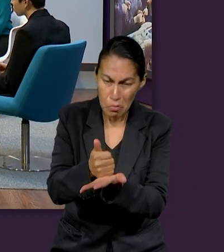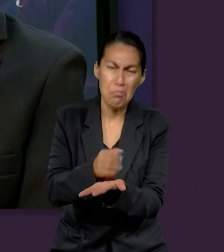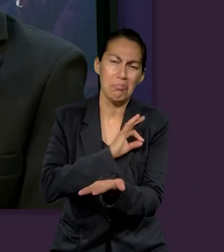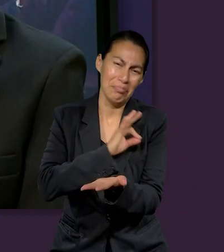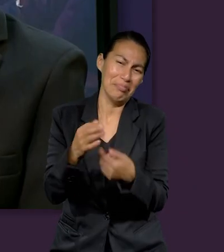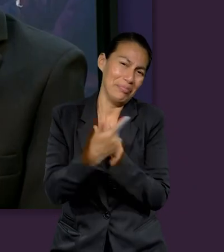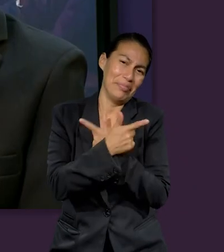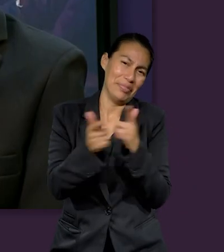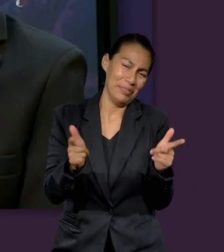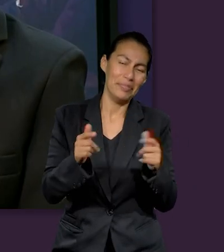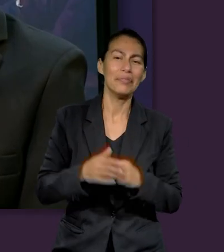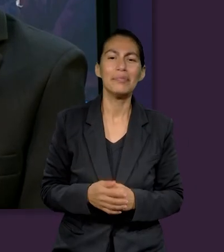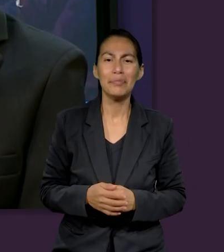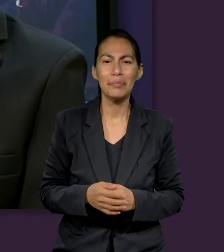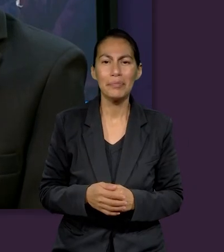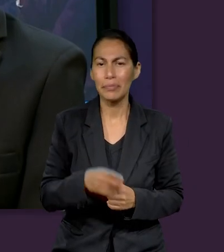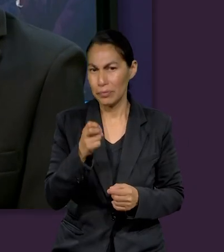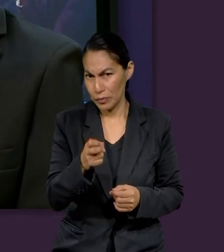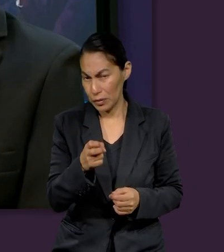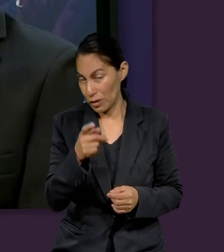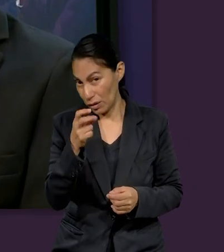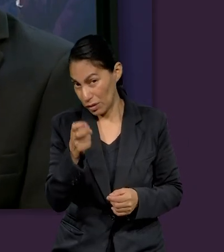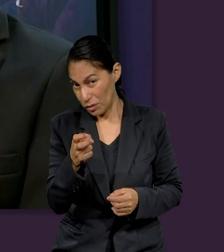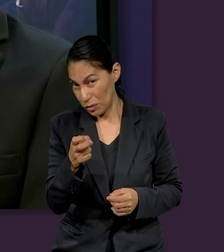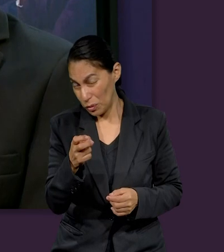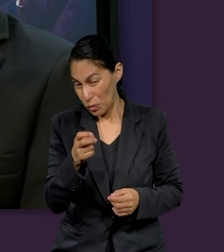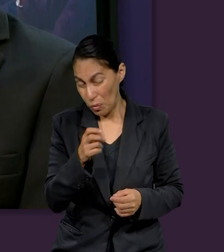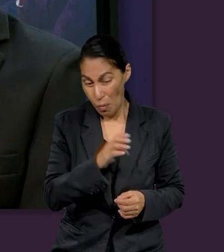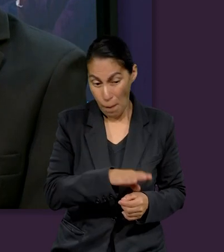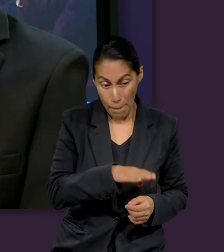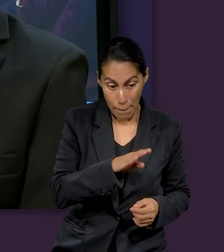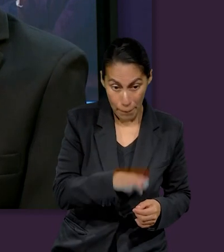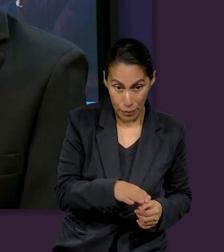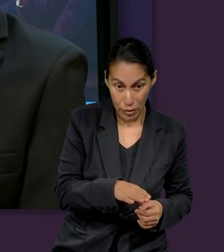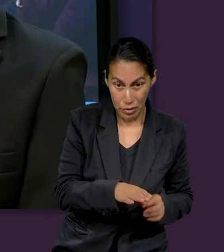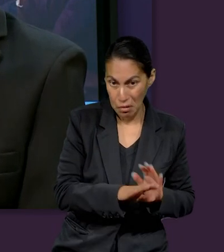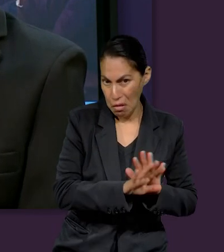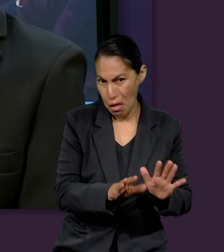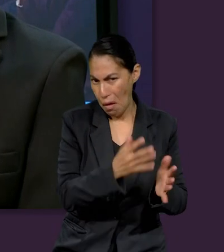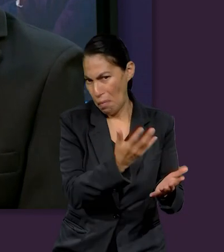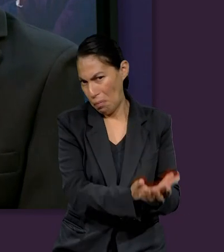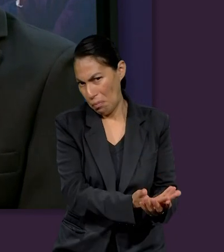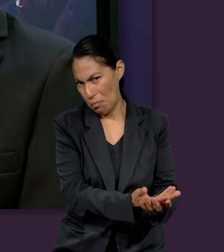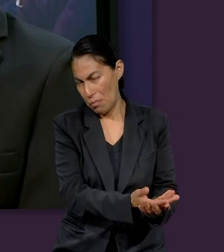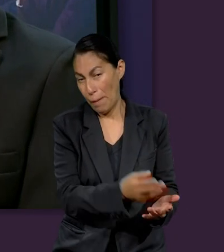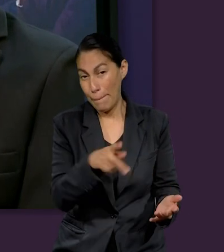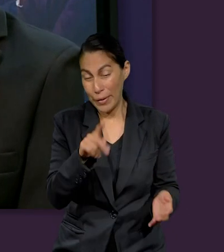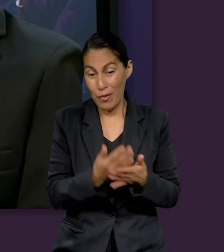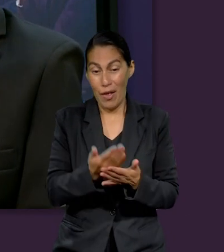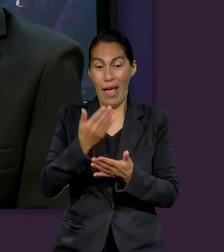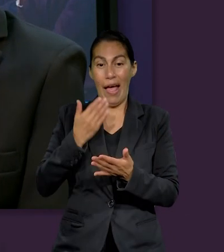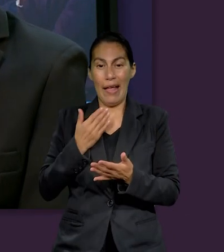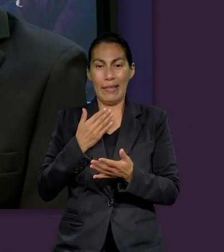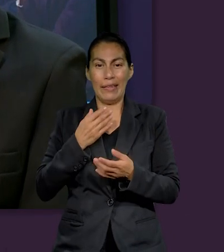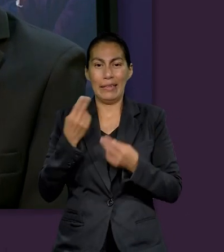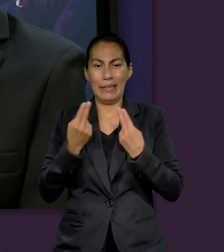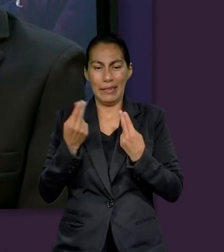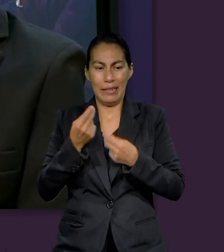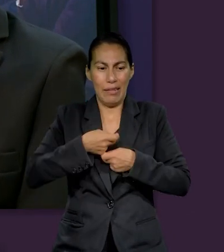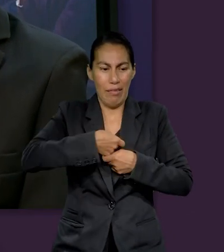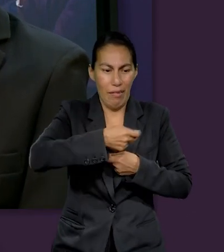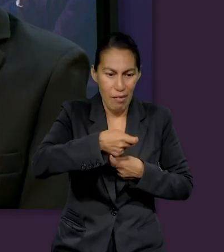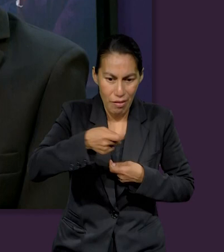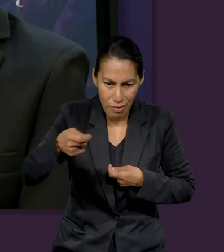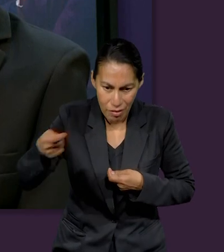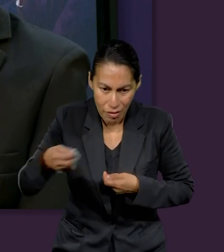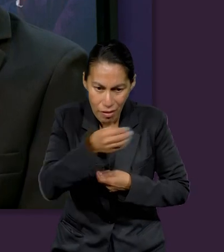ha bendecido y tenemos recursos para poder ayudar pues podemos hacerlo nada no lo impide y pues es cierto